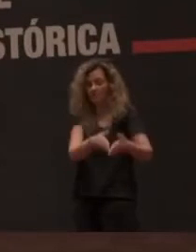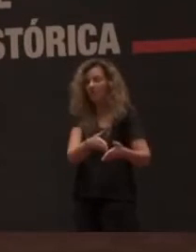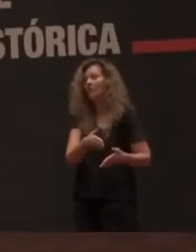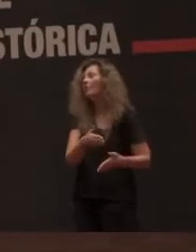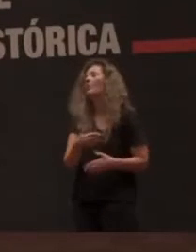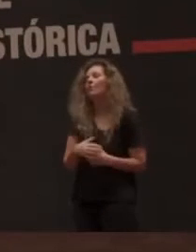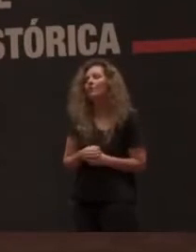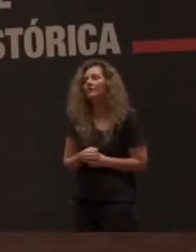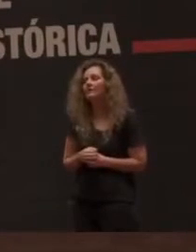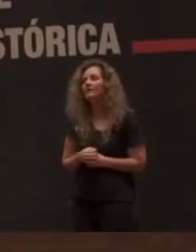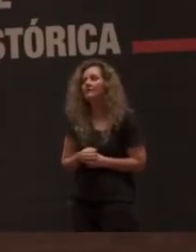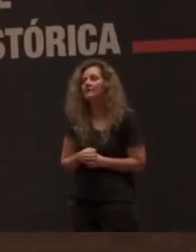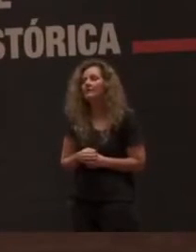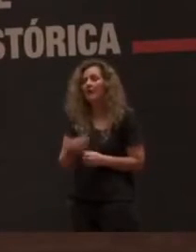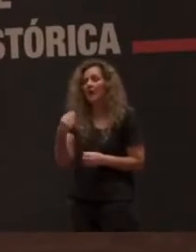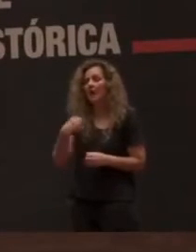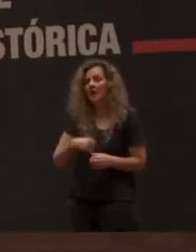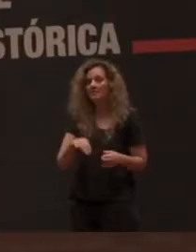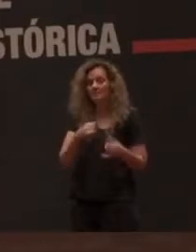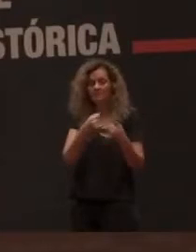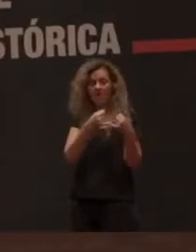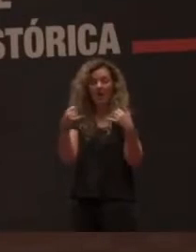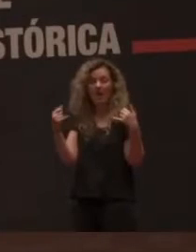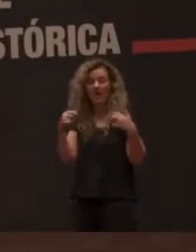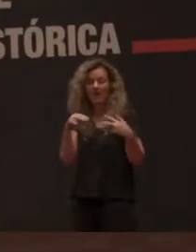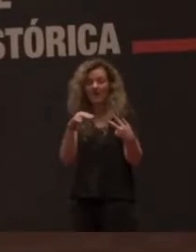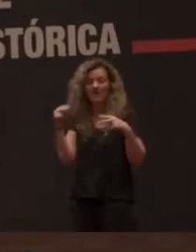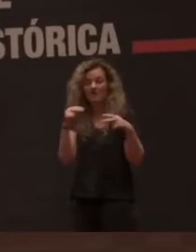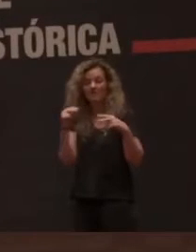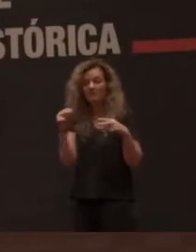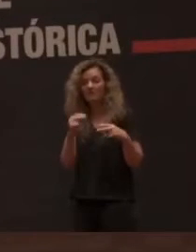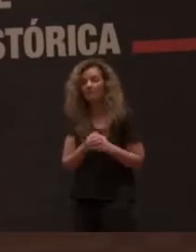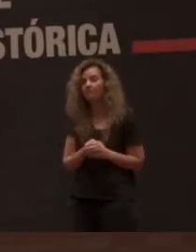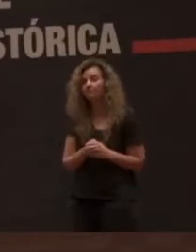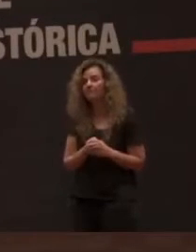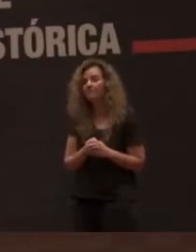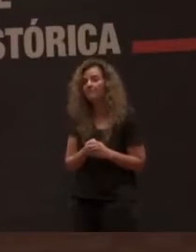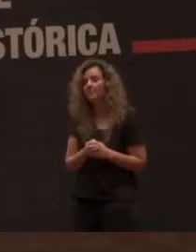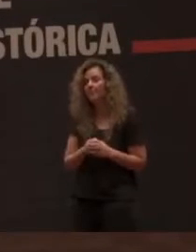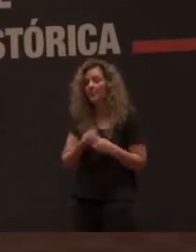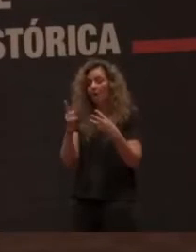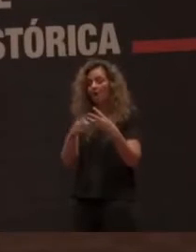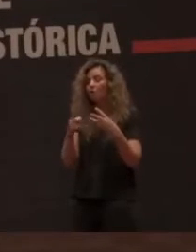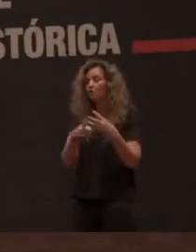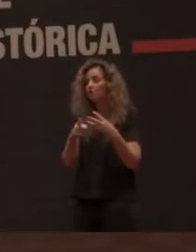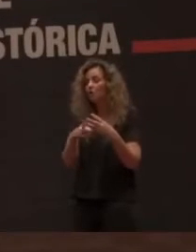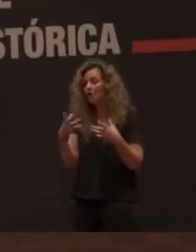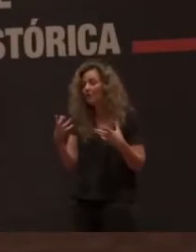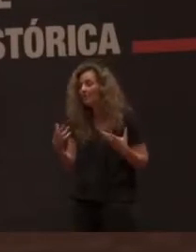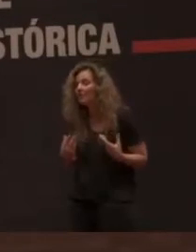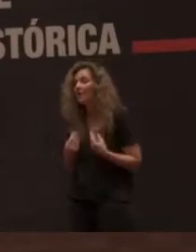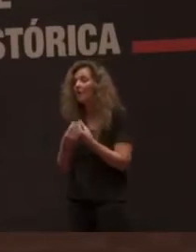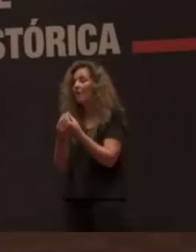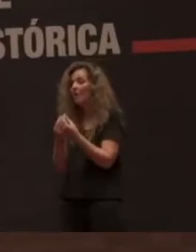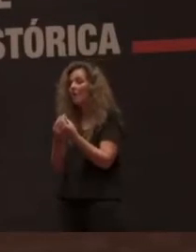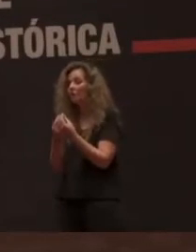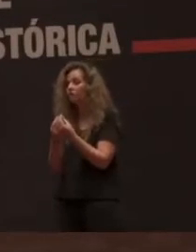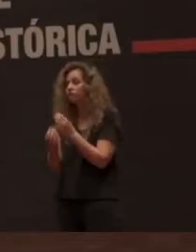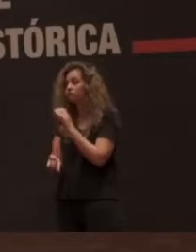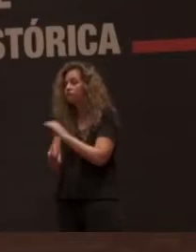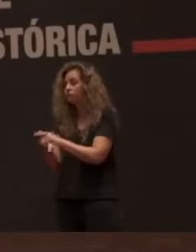mismo tiempo, los Estados Unidos tampoco se hicieron tan mal. Lo particularmente es la aceptación de colaboración con